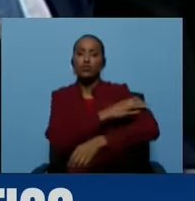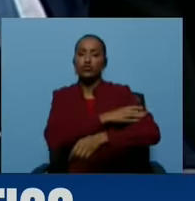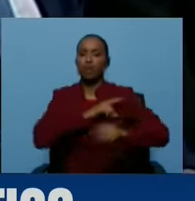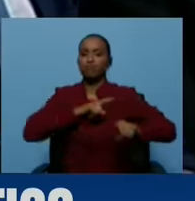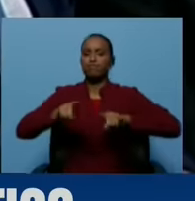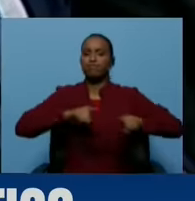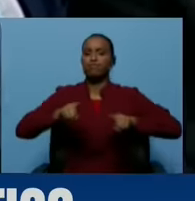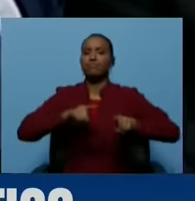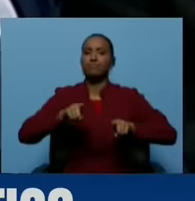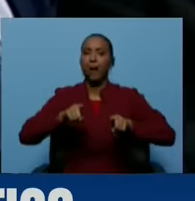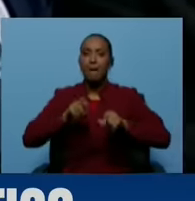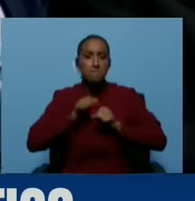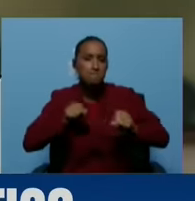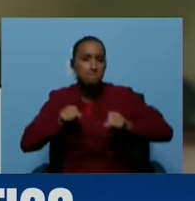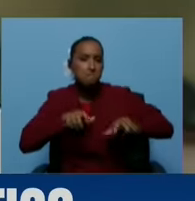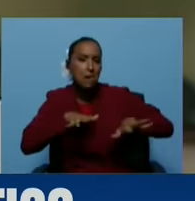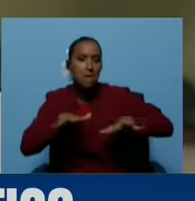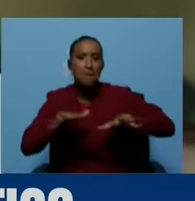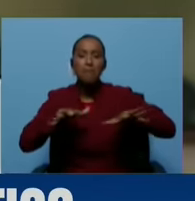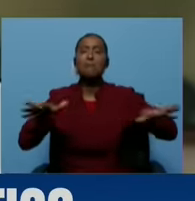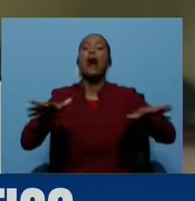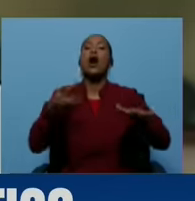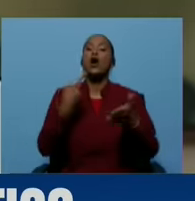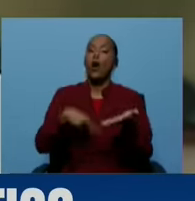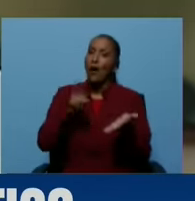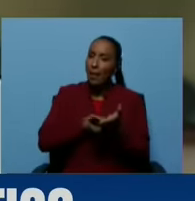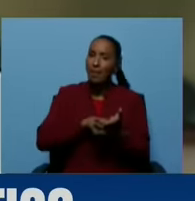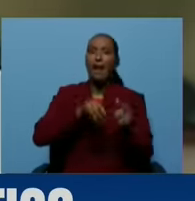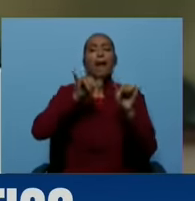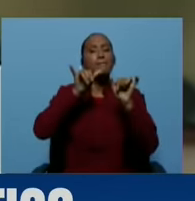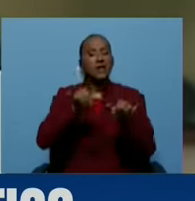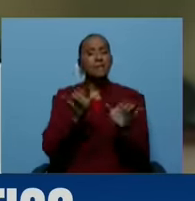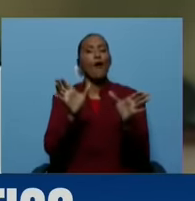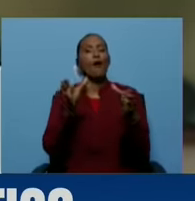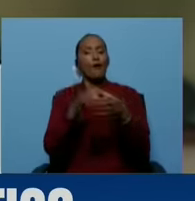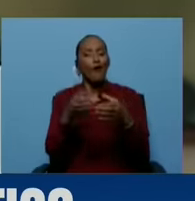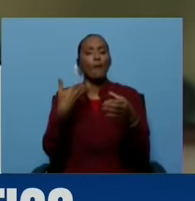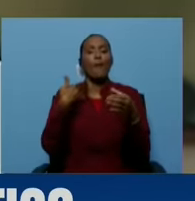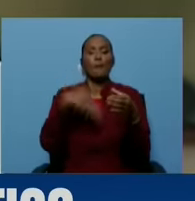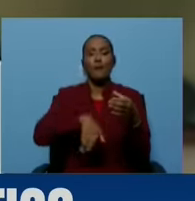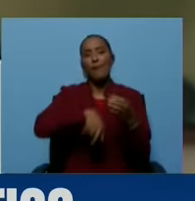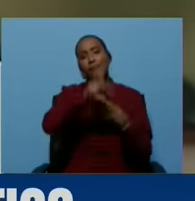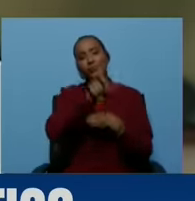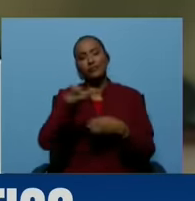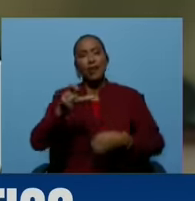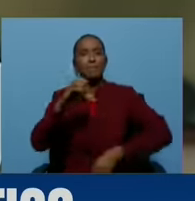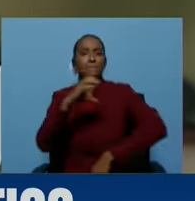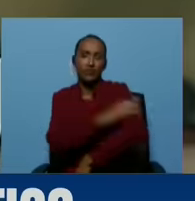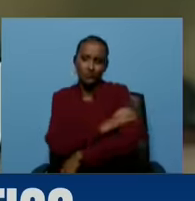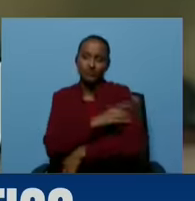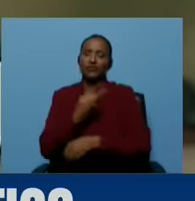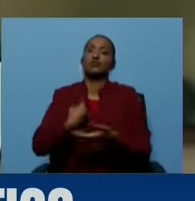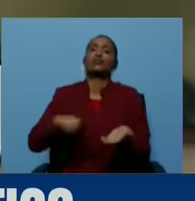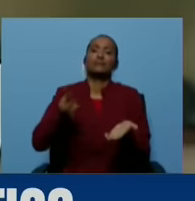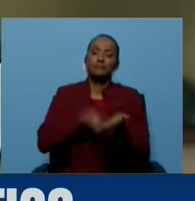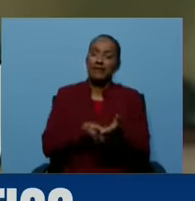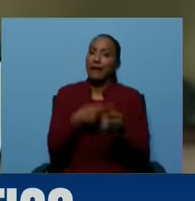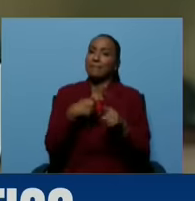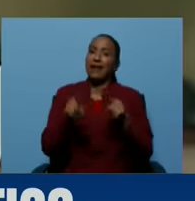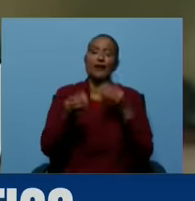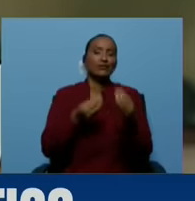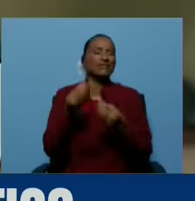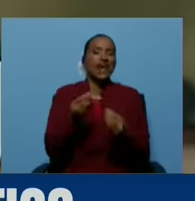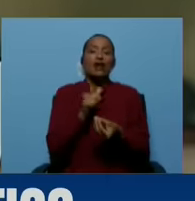Nuevamente sus ejecutores, sus lacayos, lo volvieron a hacer muy, muy, pero muy mal.